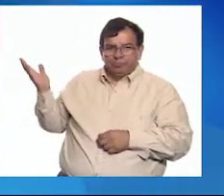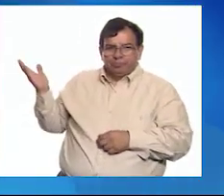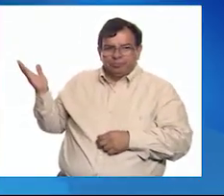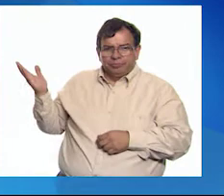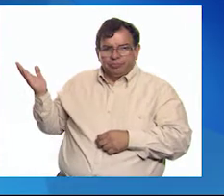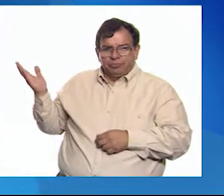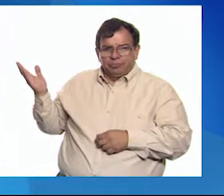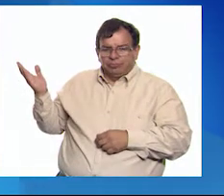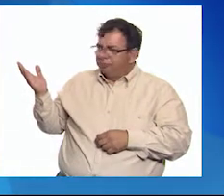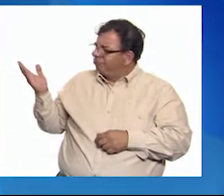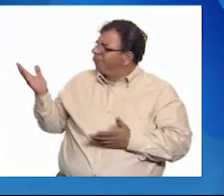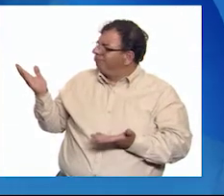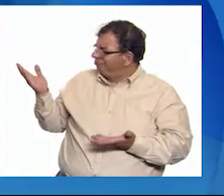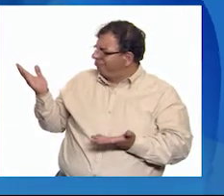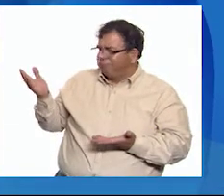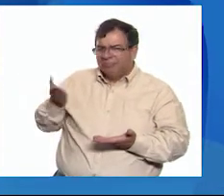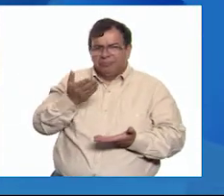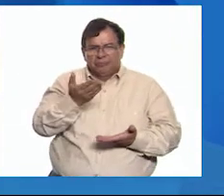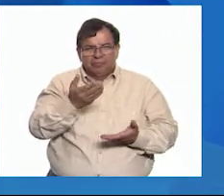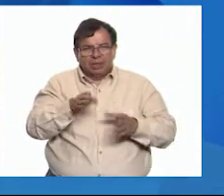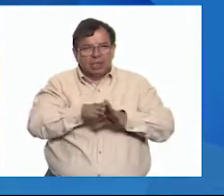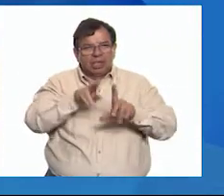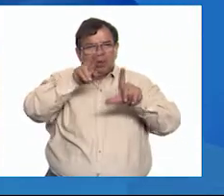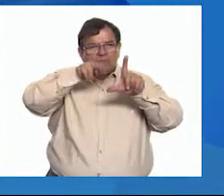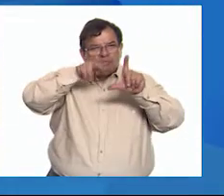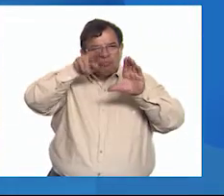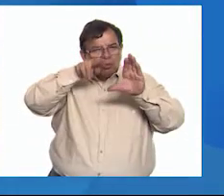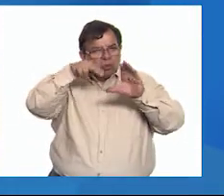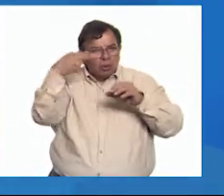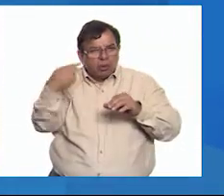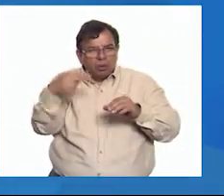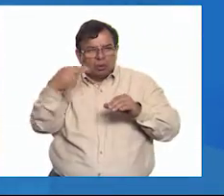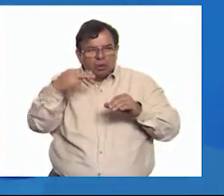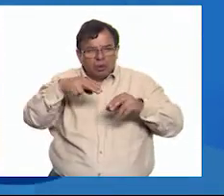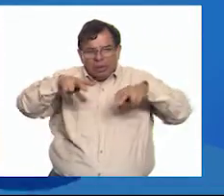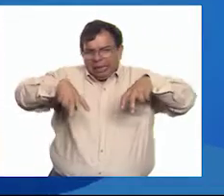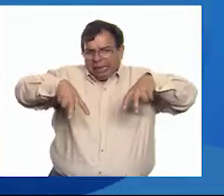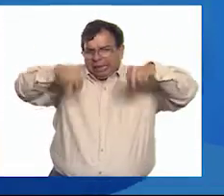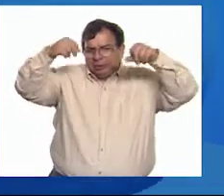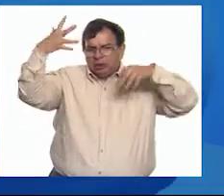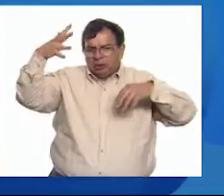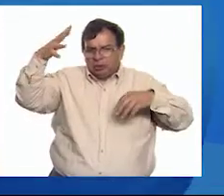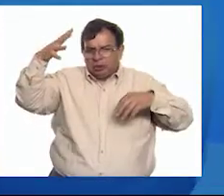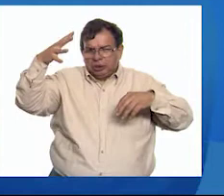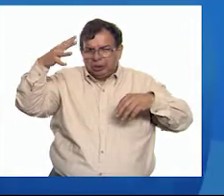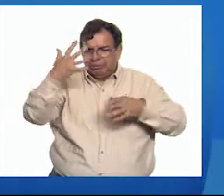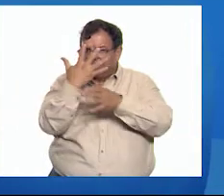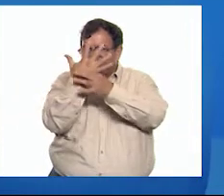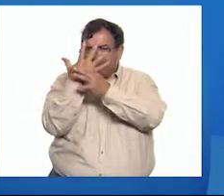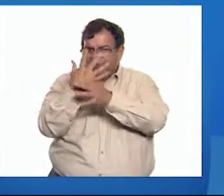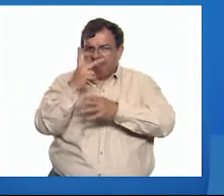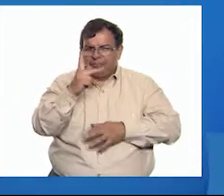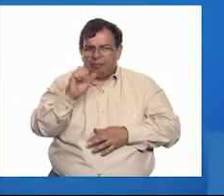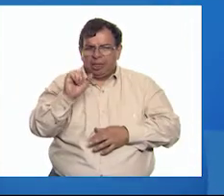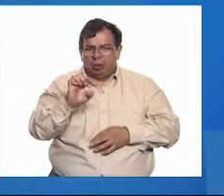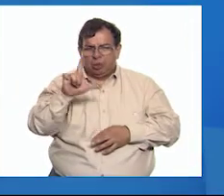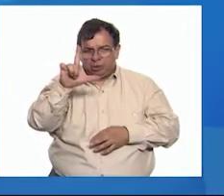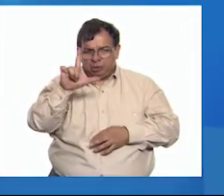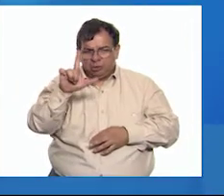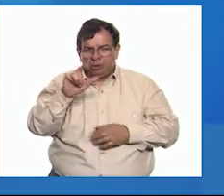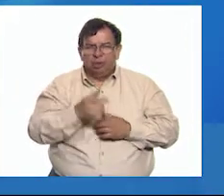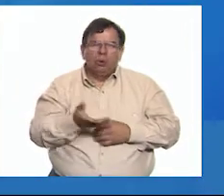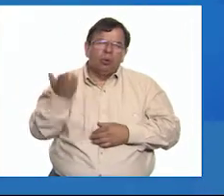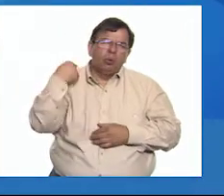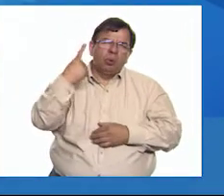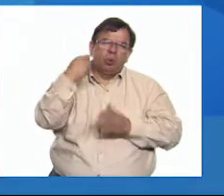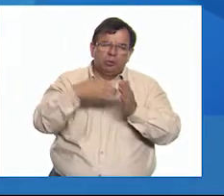¿Y qué es lo que nos puedes ver? ¿Qué pueden ver? Es una pintura que se titula El Castillo y Sol y es del pintor Paul Klee. Está